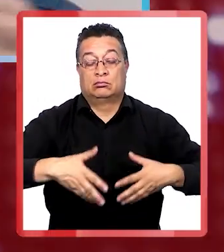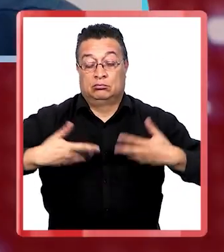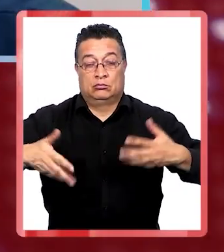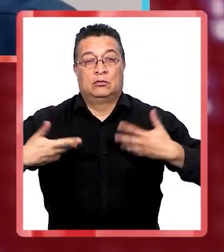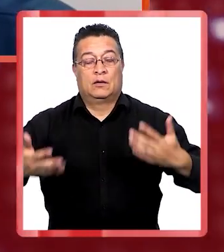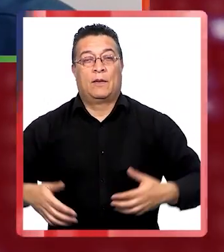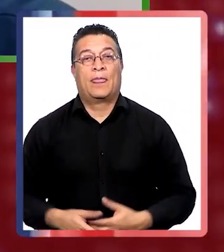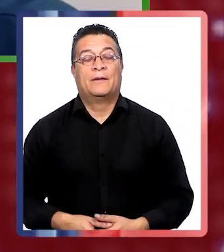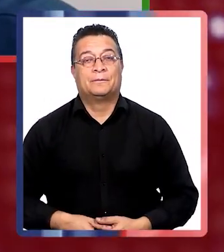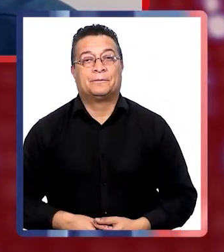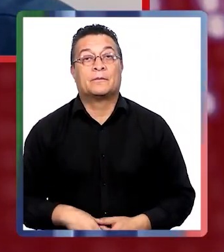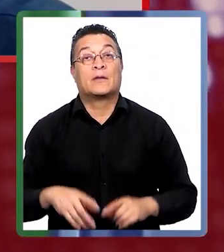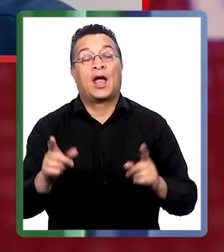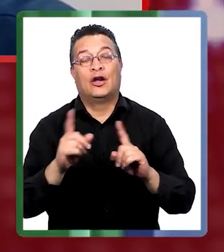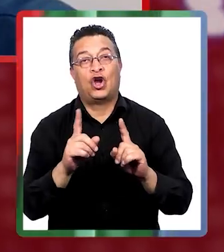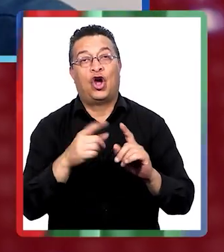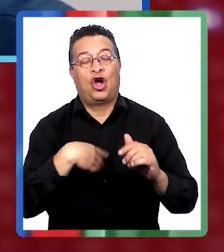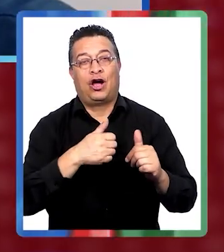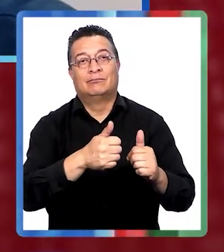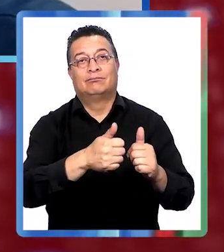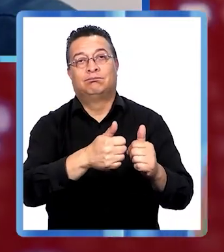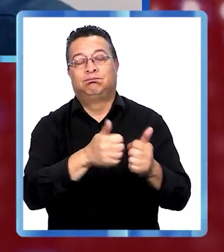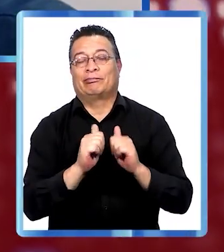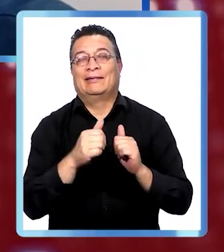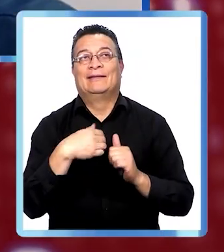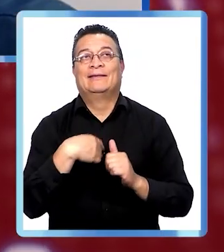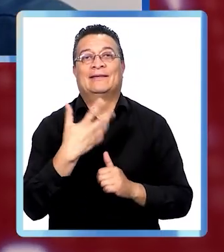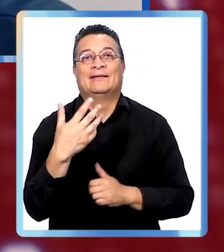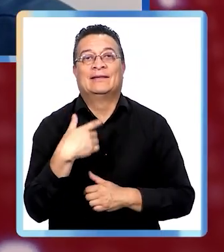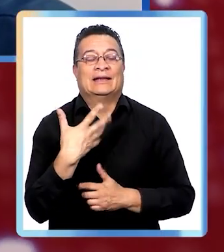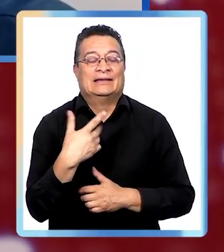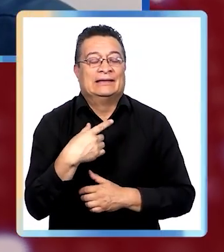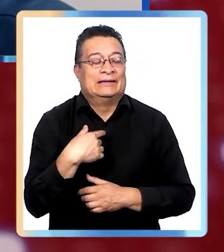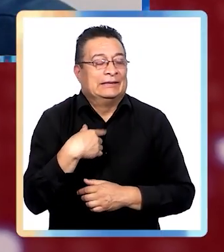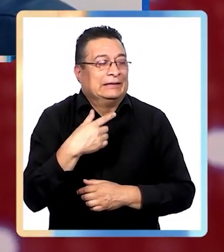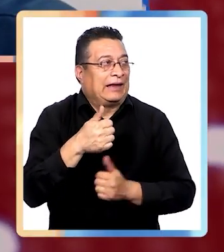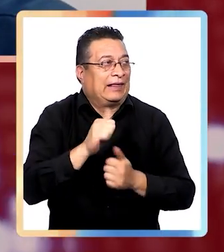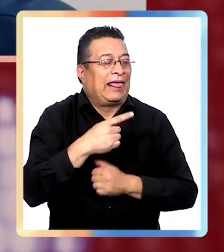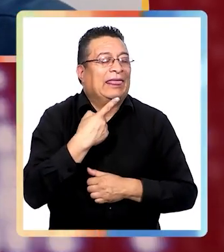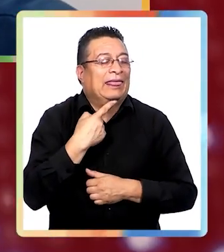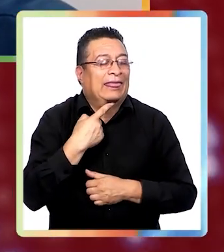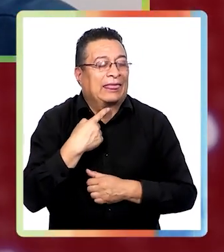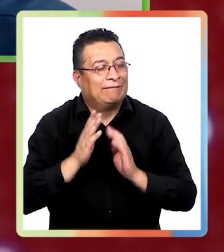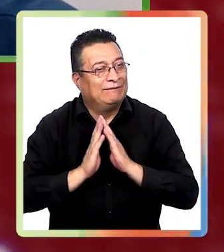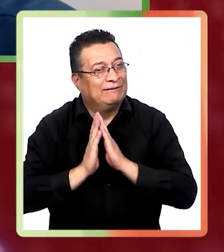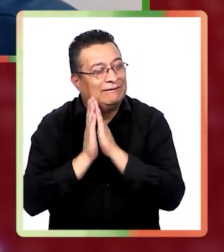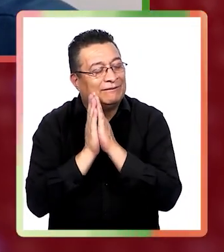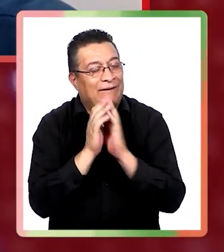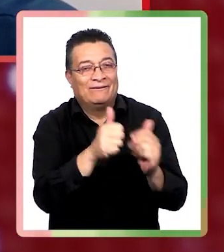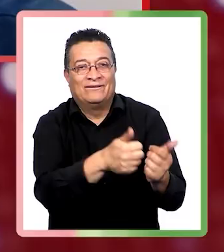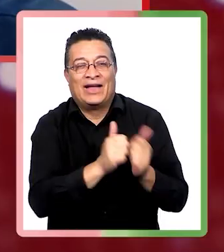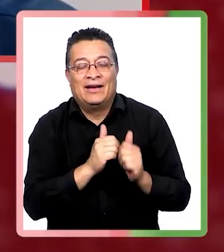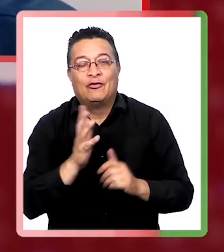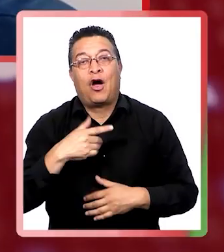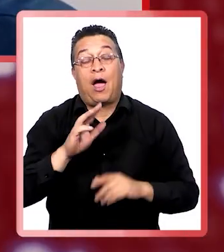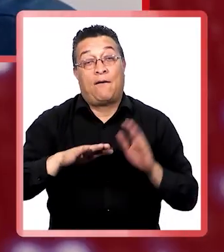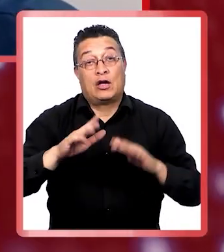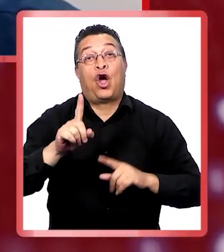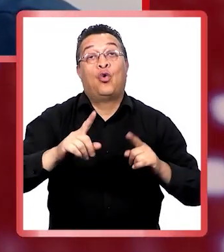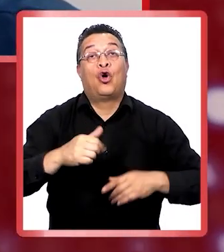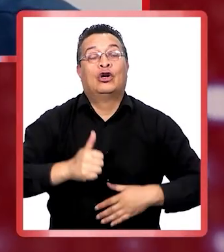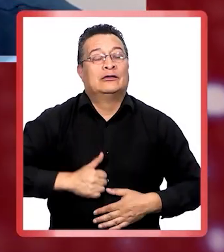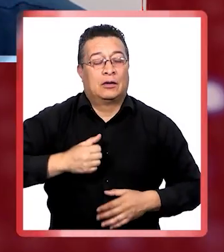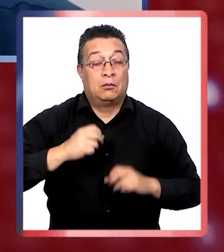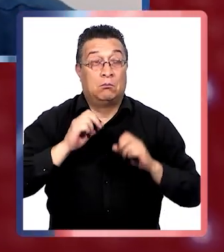energizantes. Y no dejar que uno sea secuestrado por las sábanas, por el cubrecama, porque hay un asunto